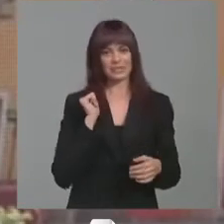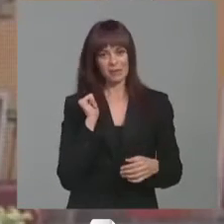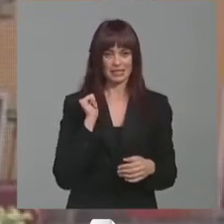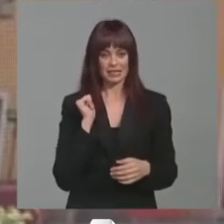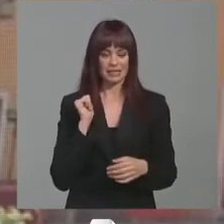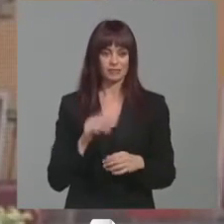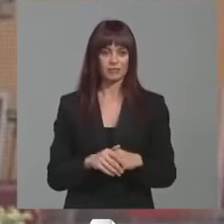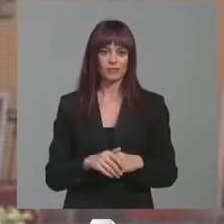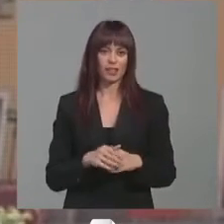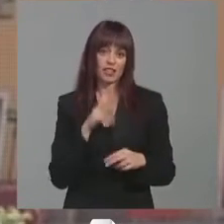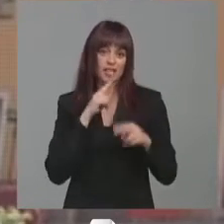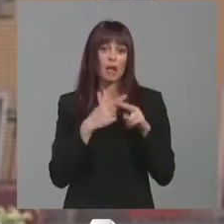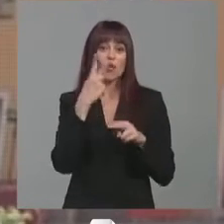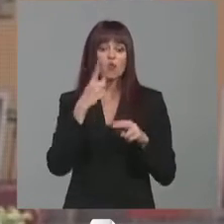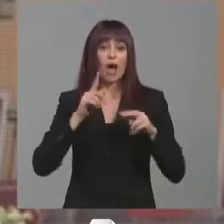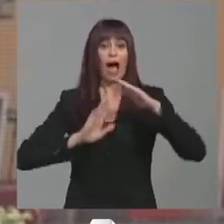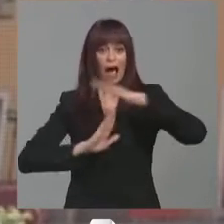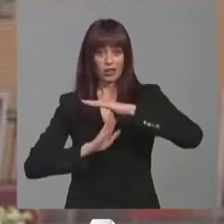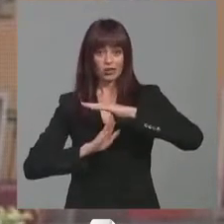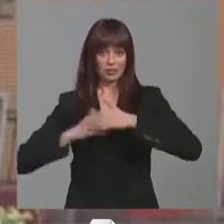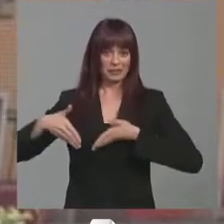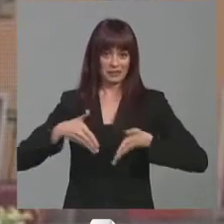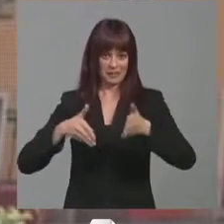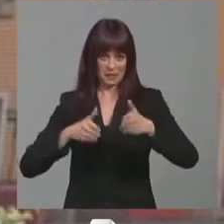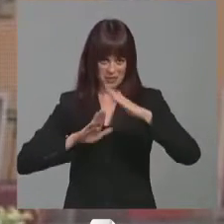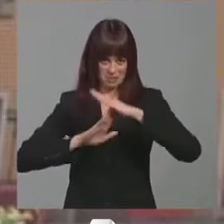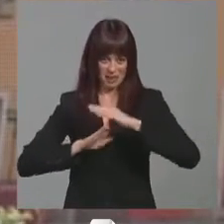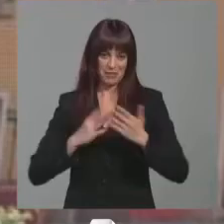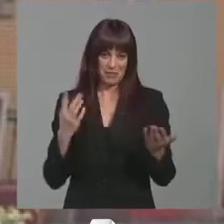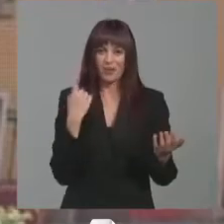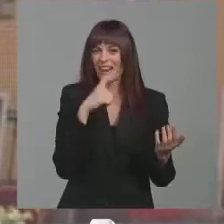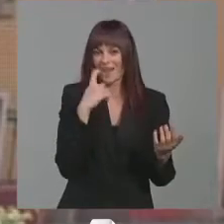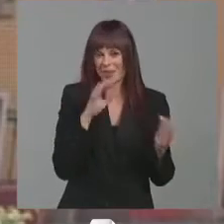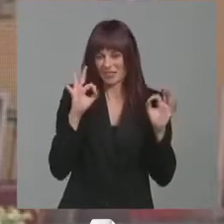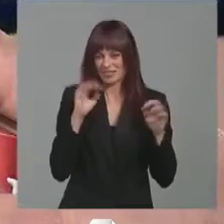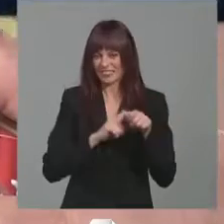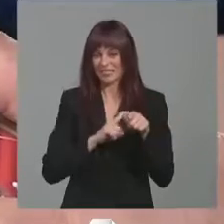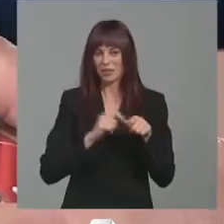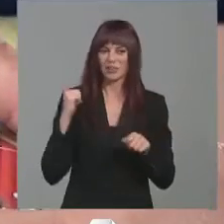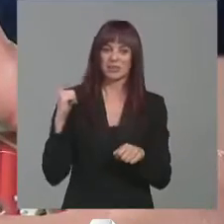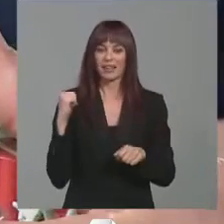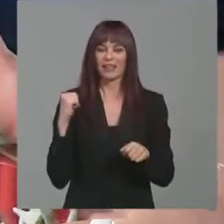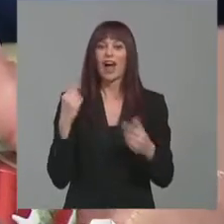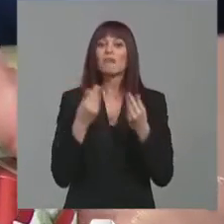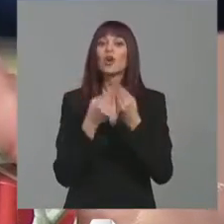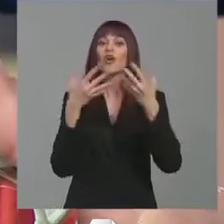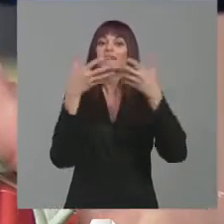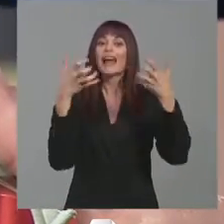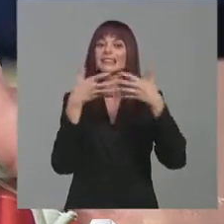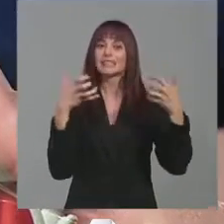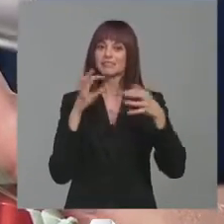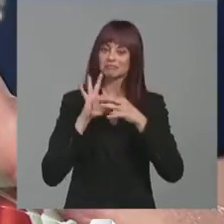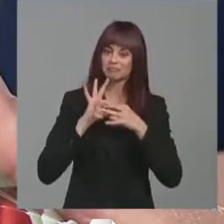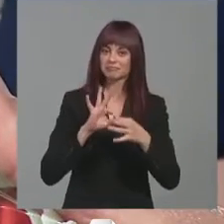camino y dentro pues no podía haber otra cosa que los típicos caramelos de la Semana Santa con frases de bueno que hacen